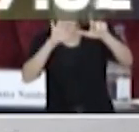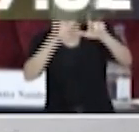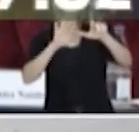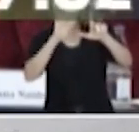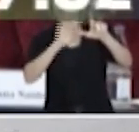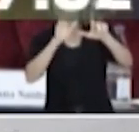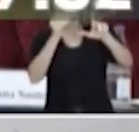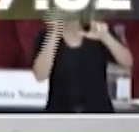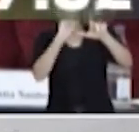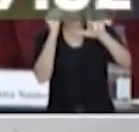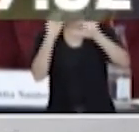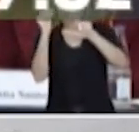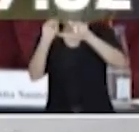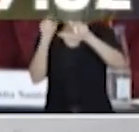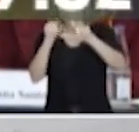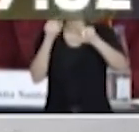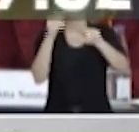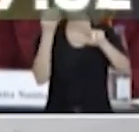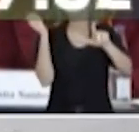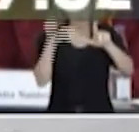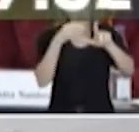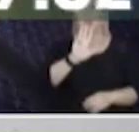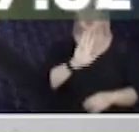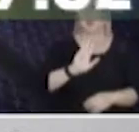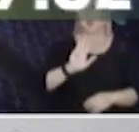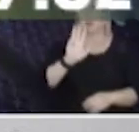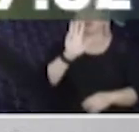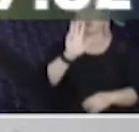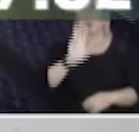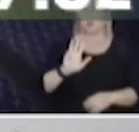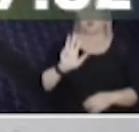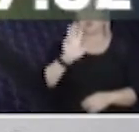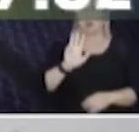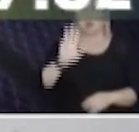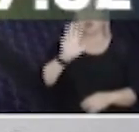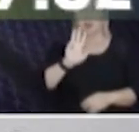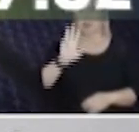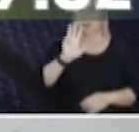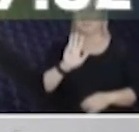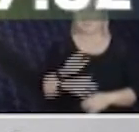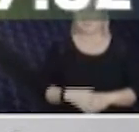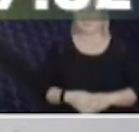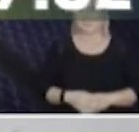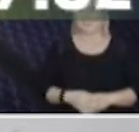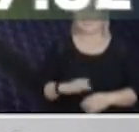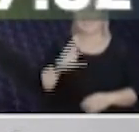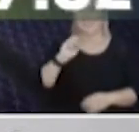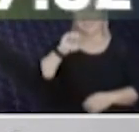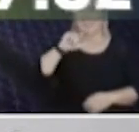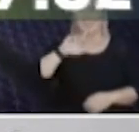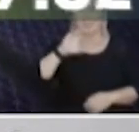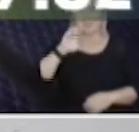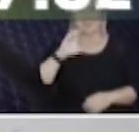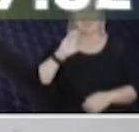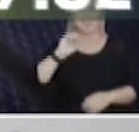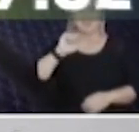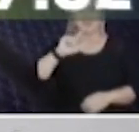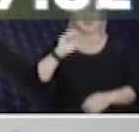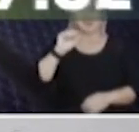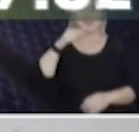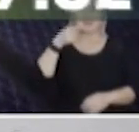ser complicado para después Lula a lograr las condiciones, en caso de victoria,